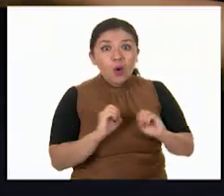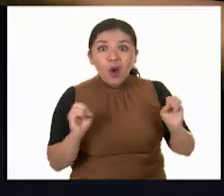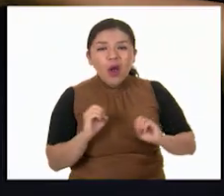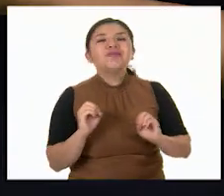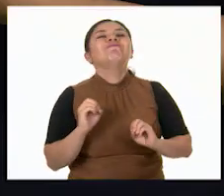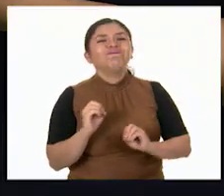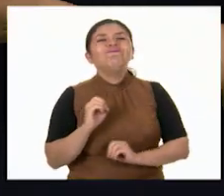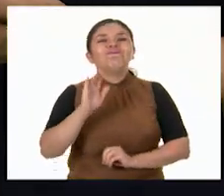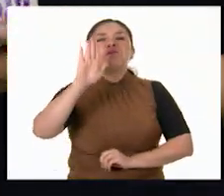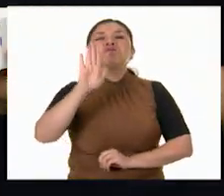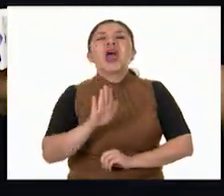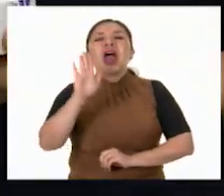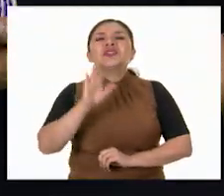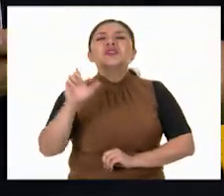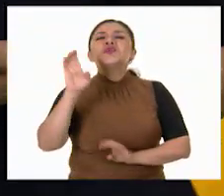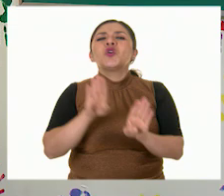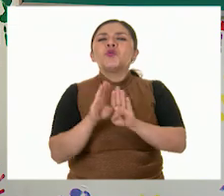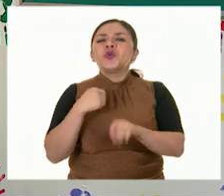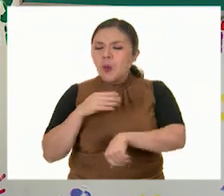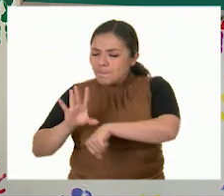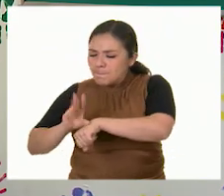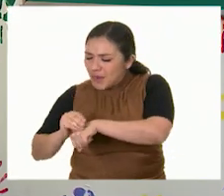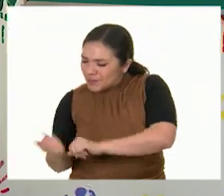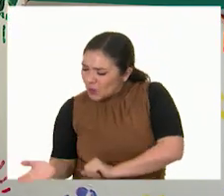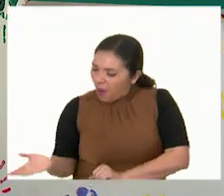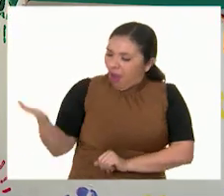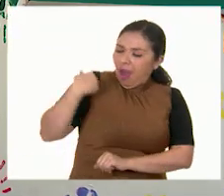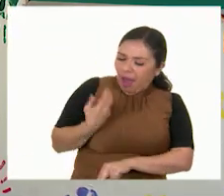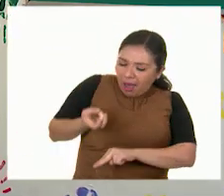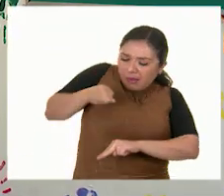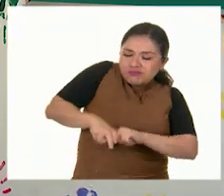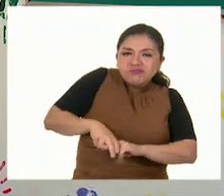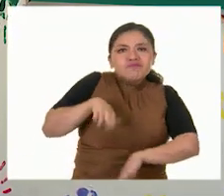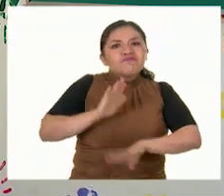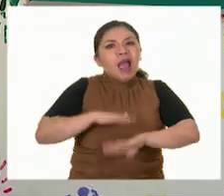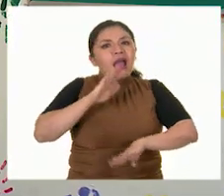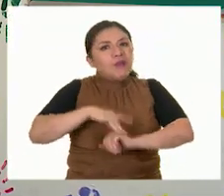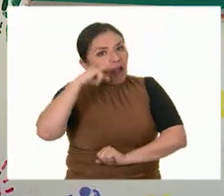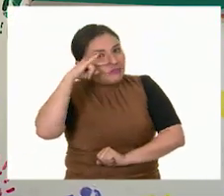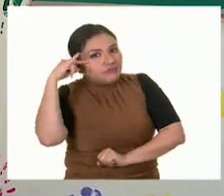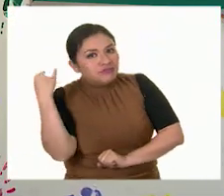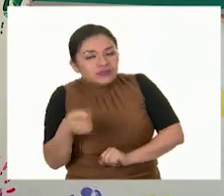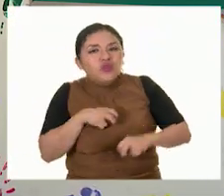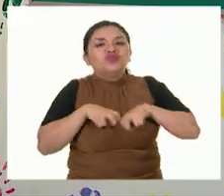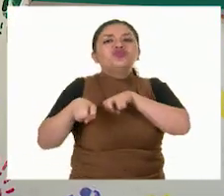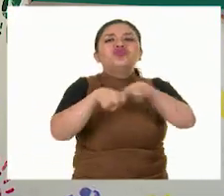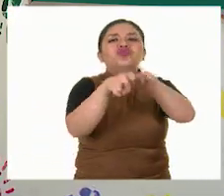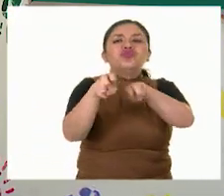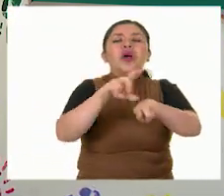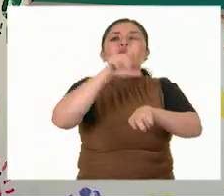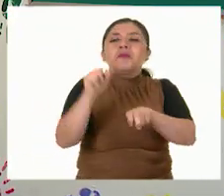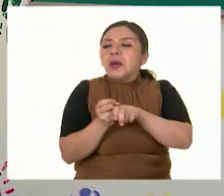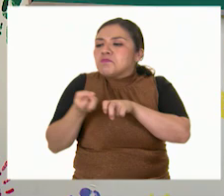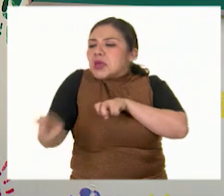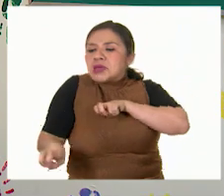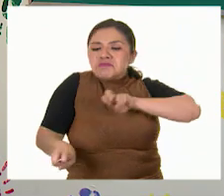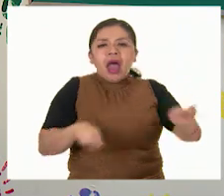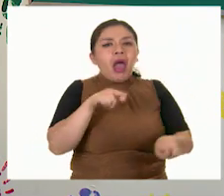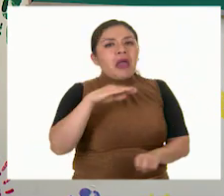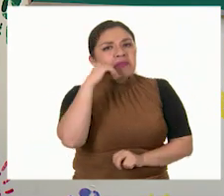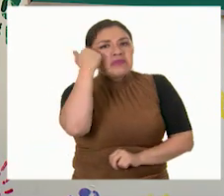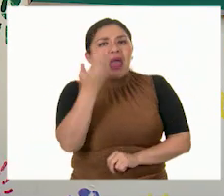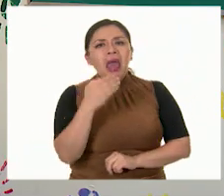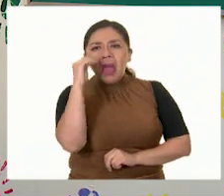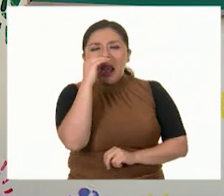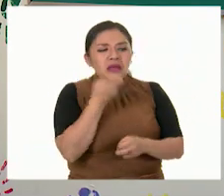es como si dejáramos subir, súbale, súbale, a más pasajeros microbios. Y se van bajando cuando ellos quieren